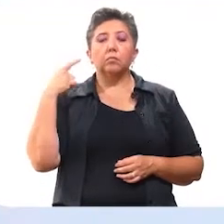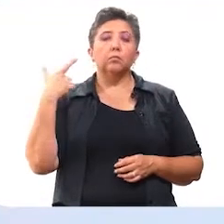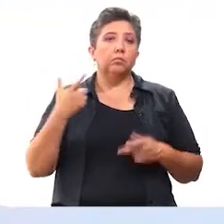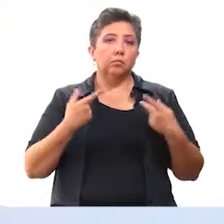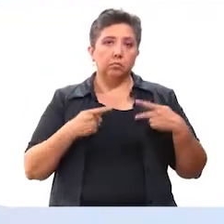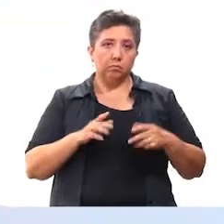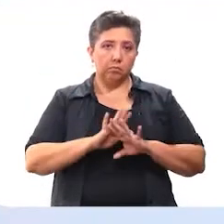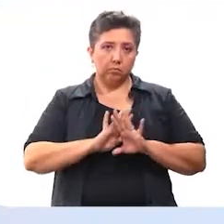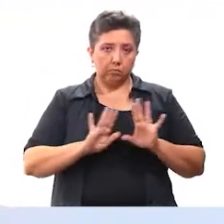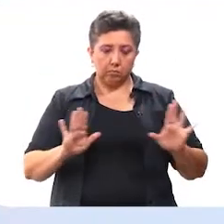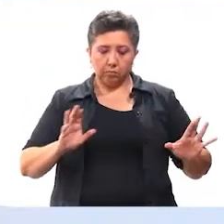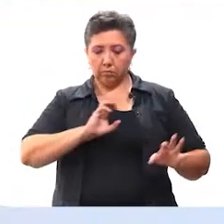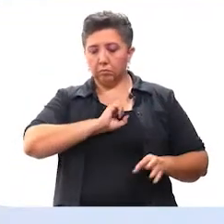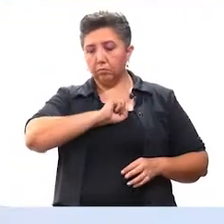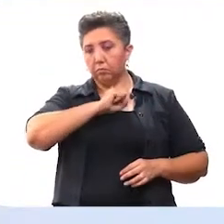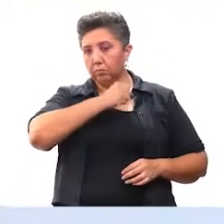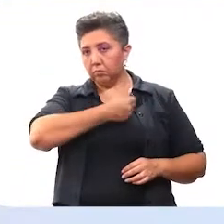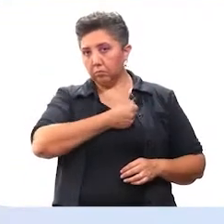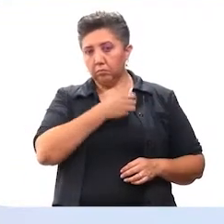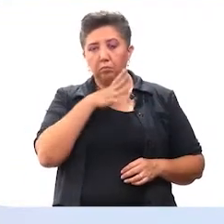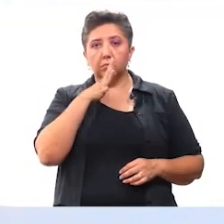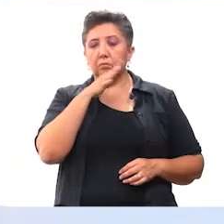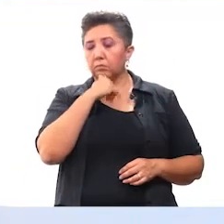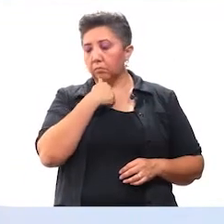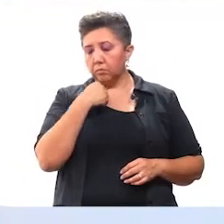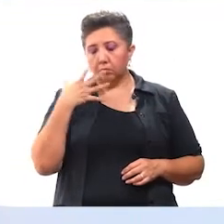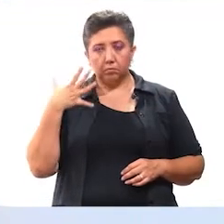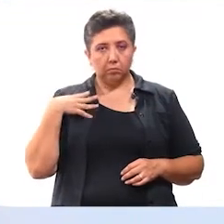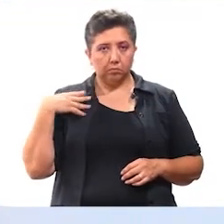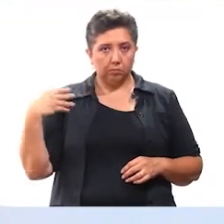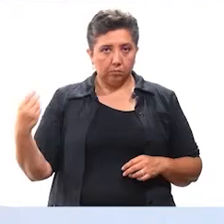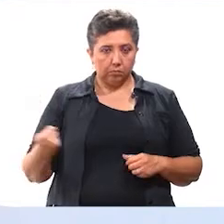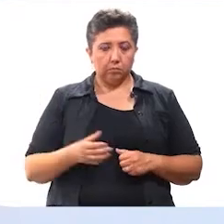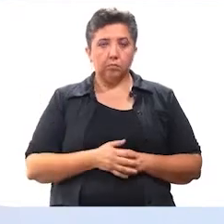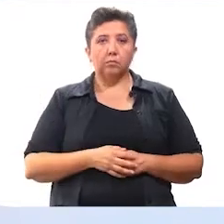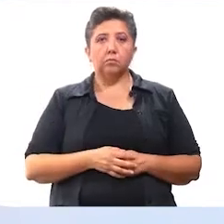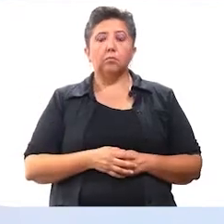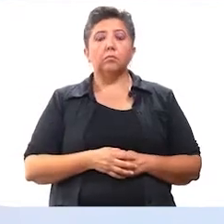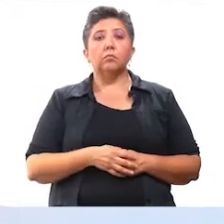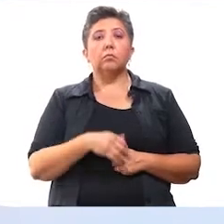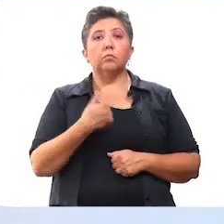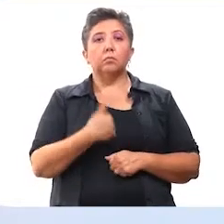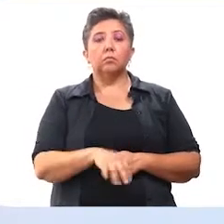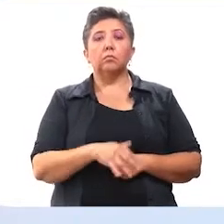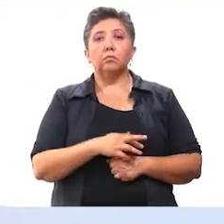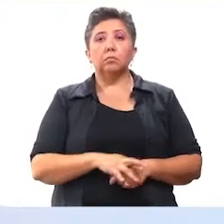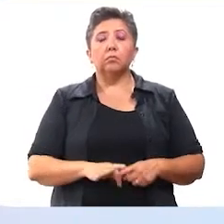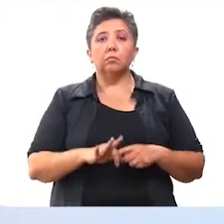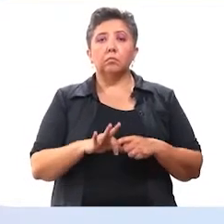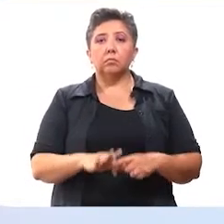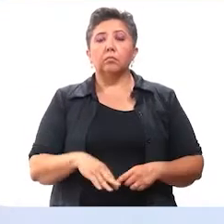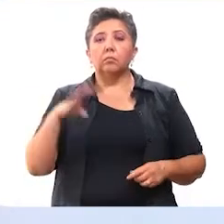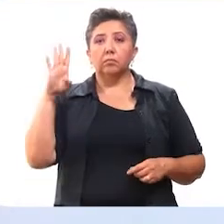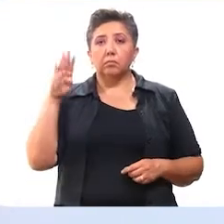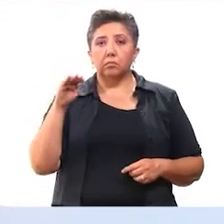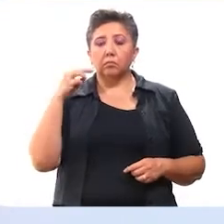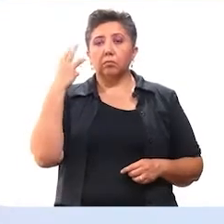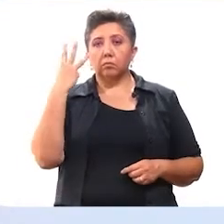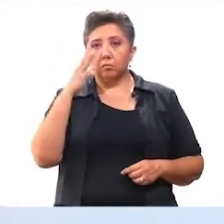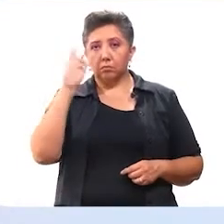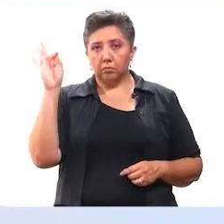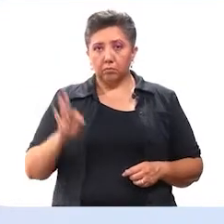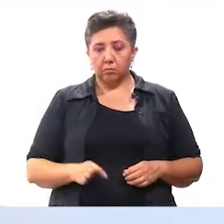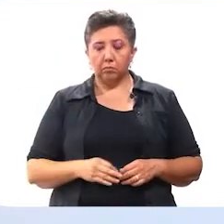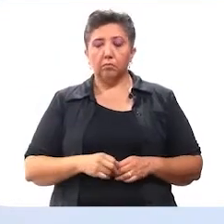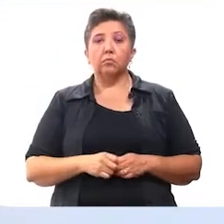102.297 pacientes ya se recuperaron, no presentan síntomas ni pueden contagiar. Esta cifra representa el